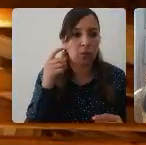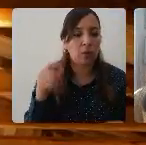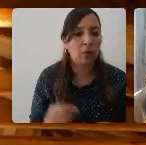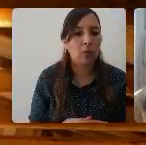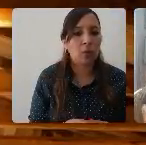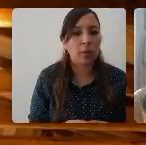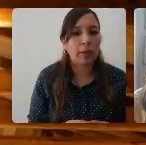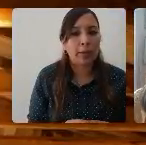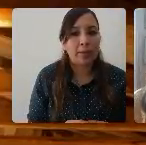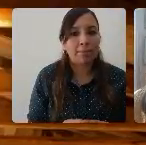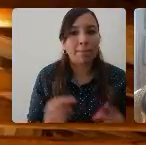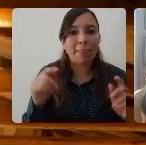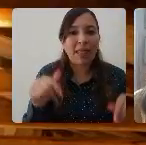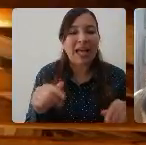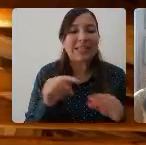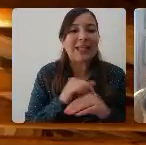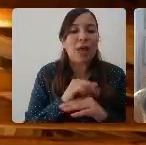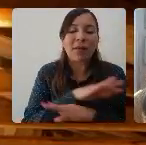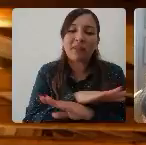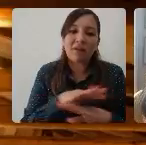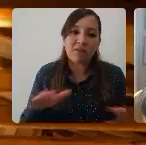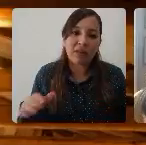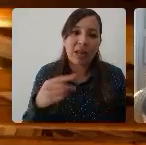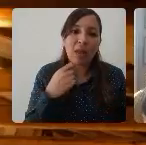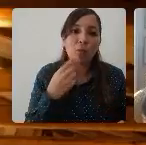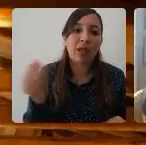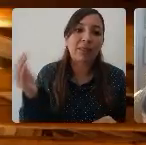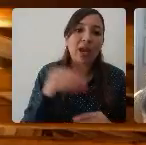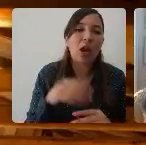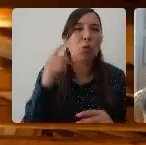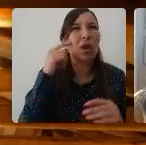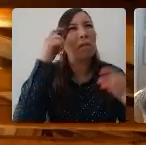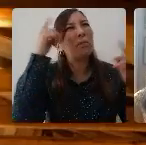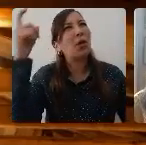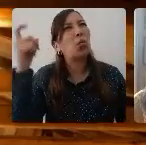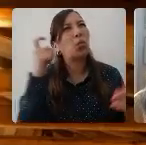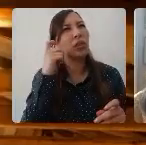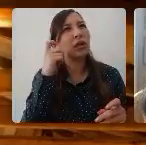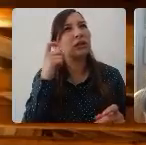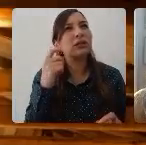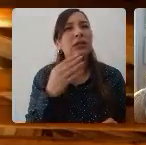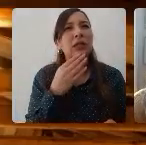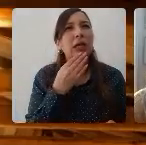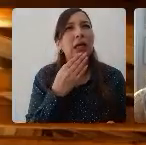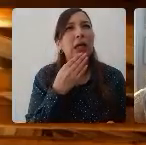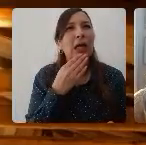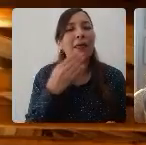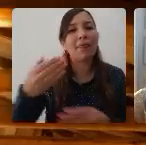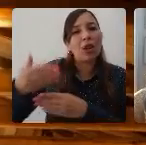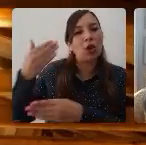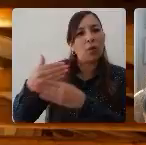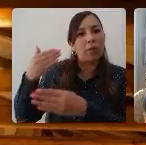ya llegando a la parte final les voy a tener algunas conclusiones o reflexiones que hemos tenido esos dos primeros bloques